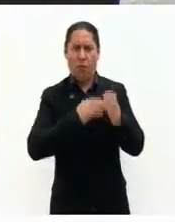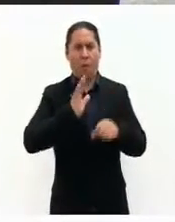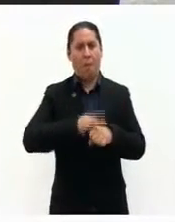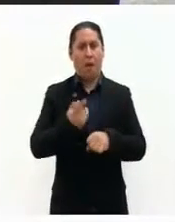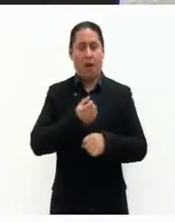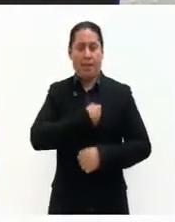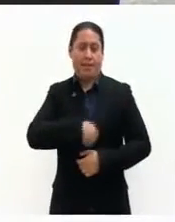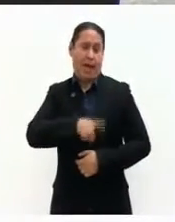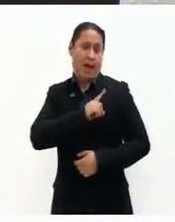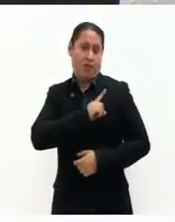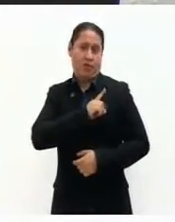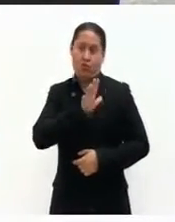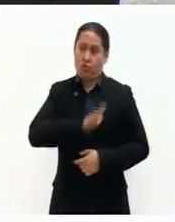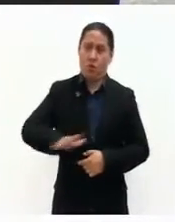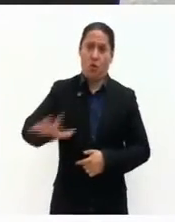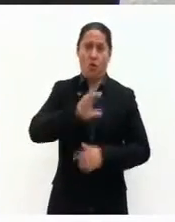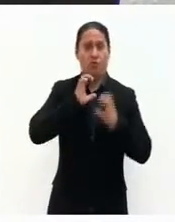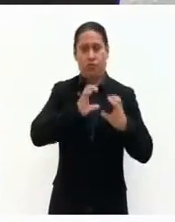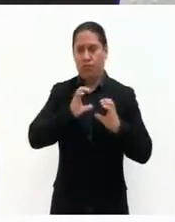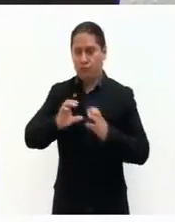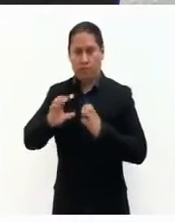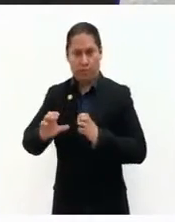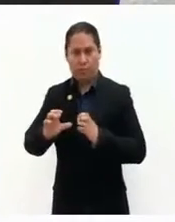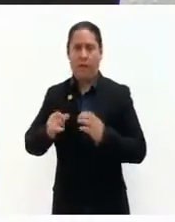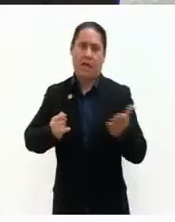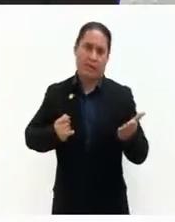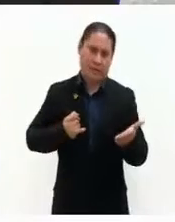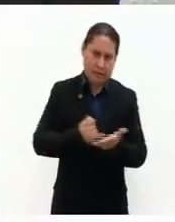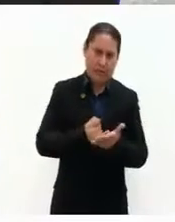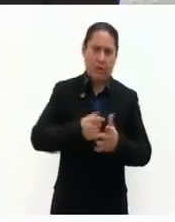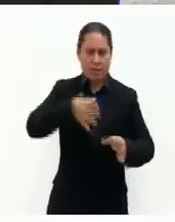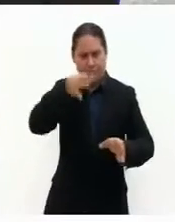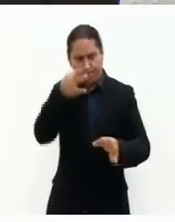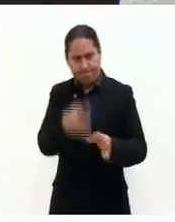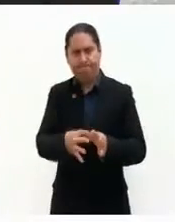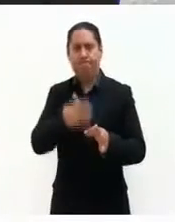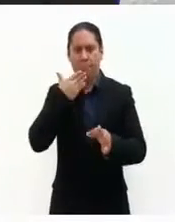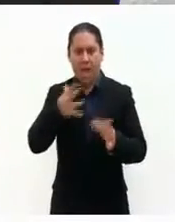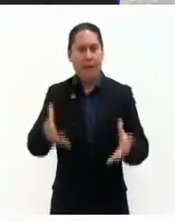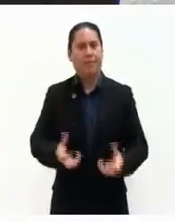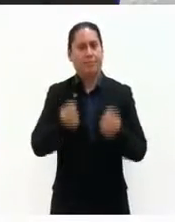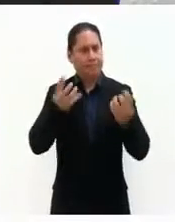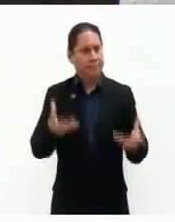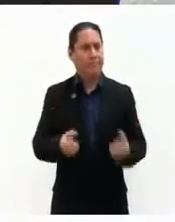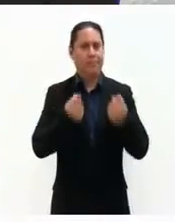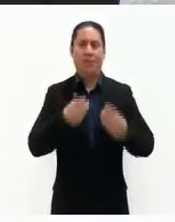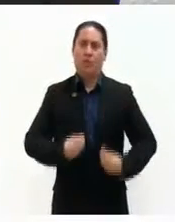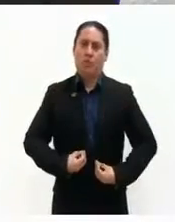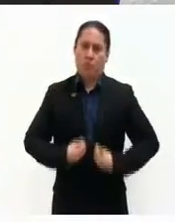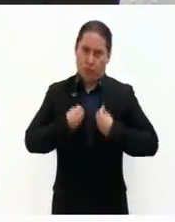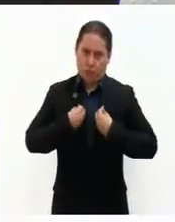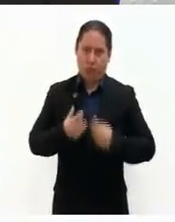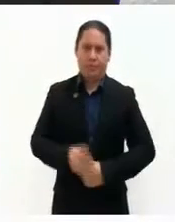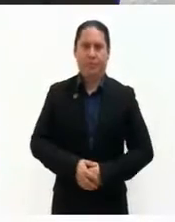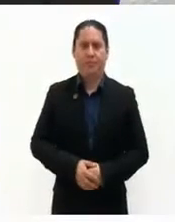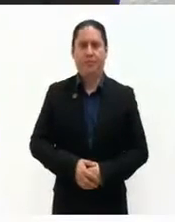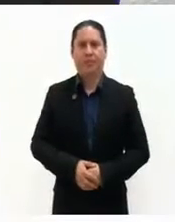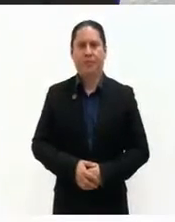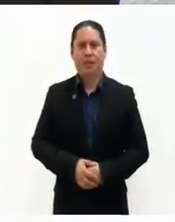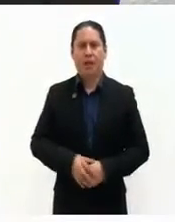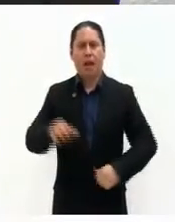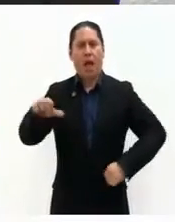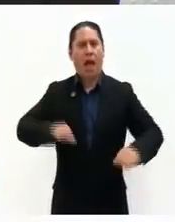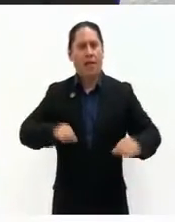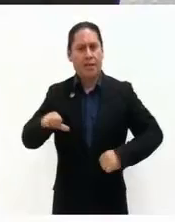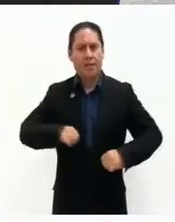humana, que sin duda ha sido una decisión acertada con la que se pudo salvar muchas vidas. No obstante, la